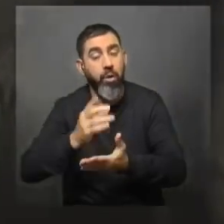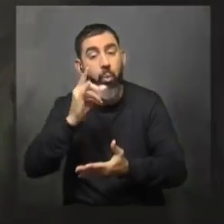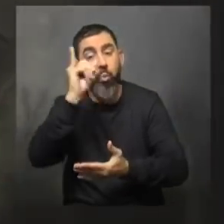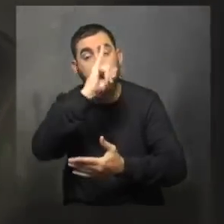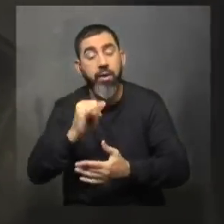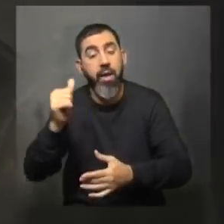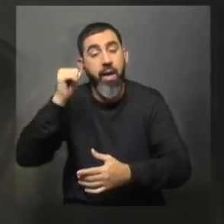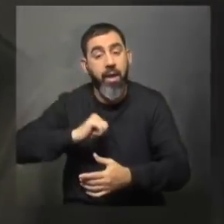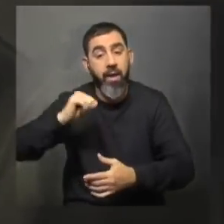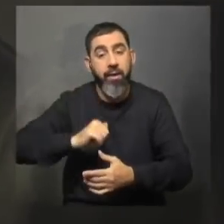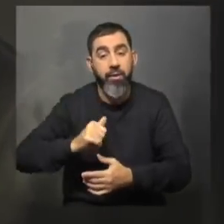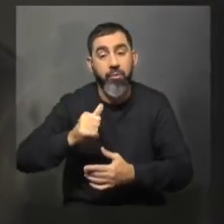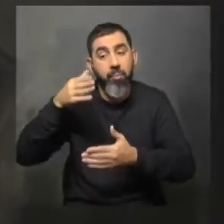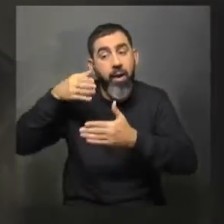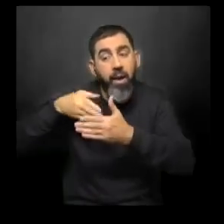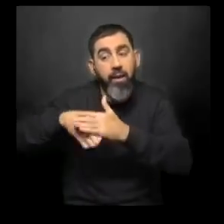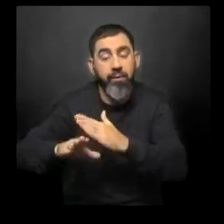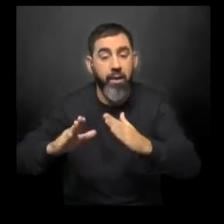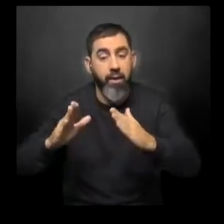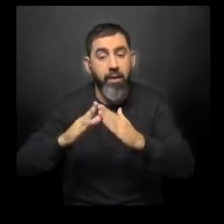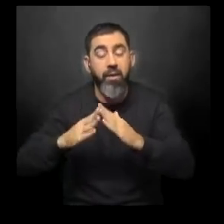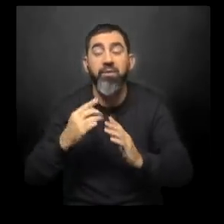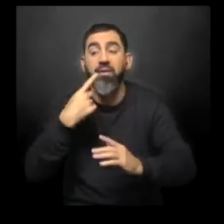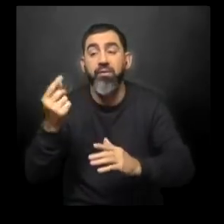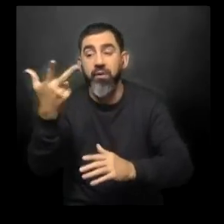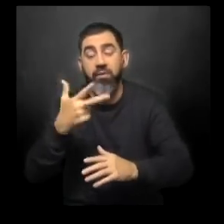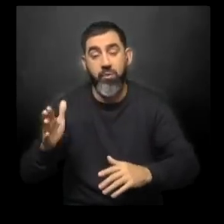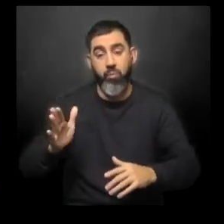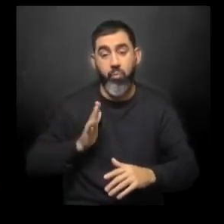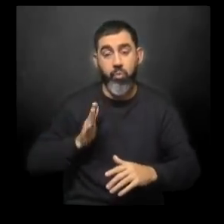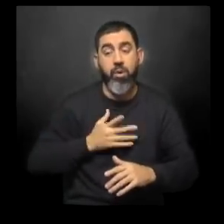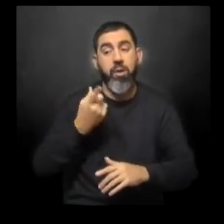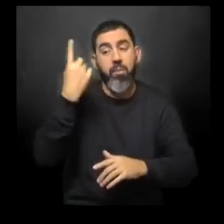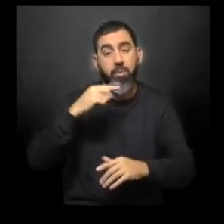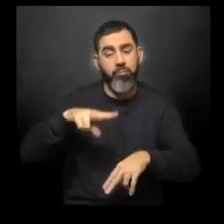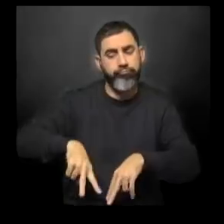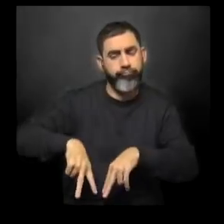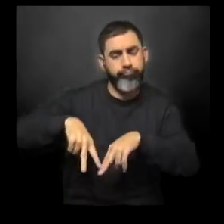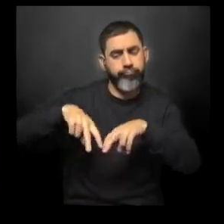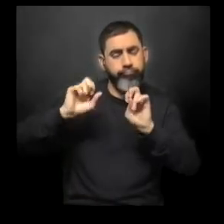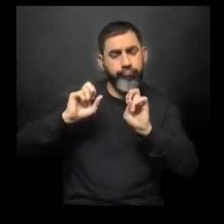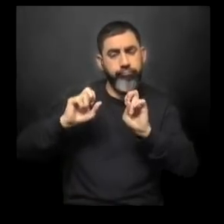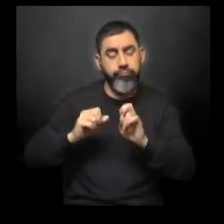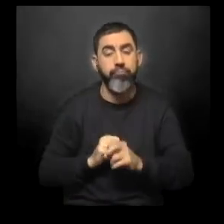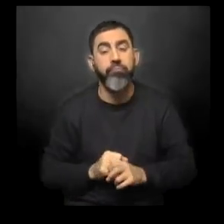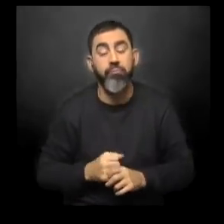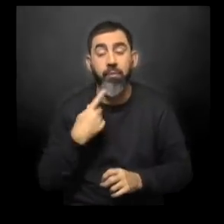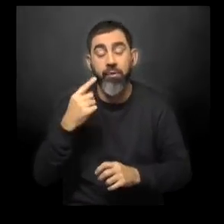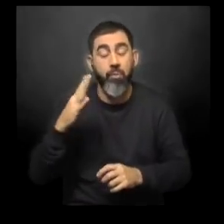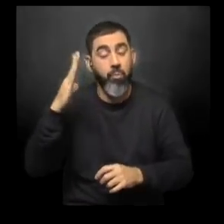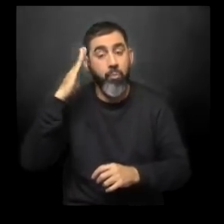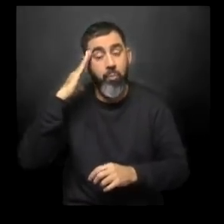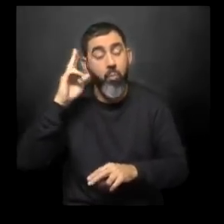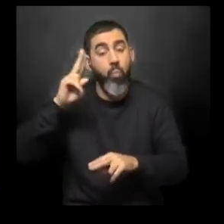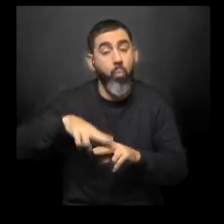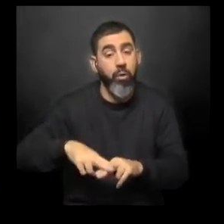fue herido cuando intentó ingresar a la pieza donde estaban las jóvenes sin embargo la indagatoria judicial determinó que el oficial falleció